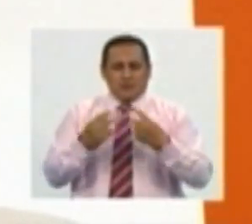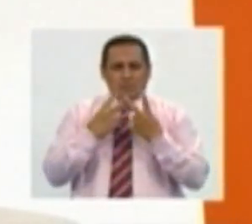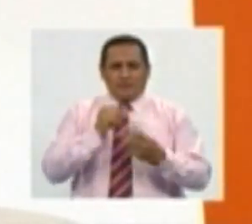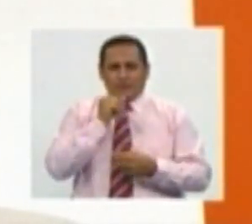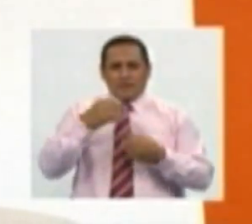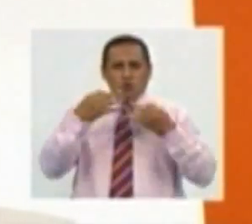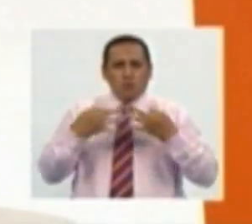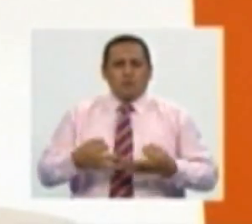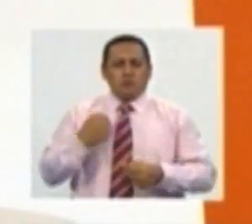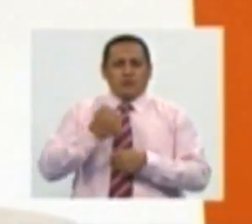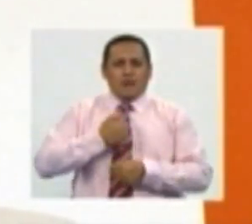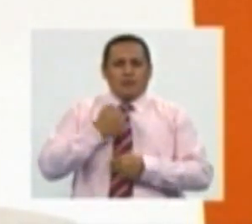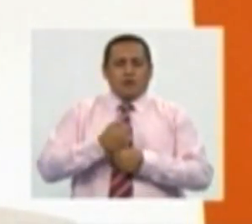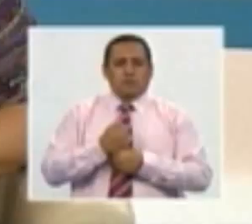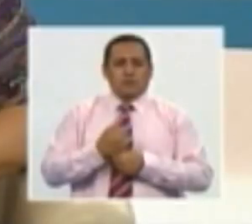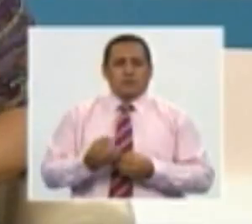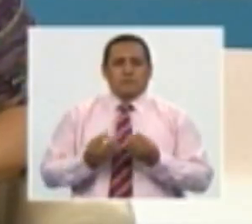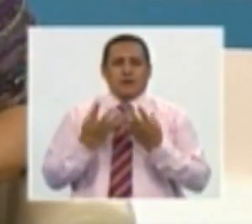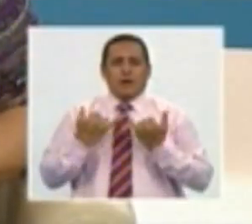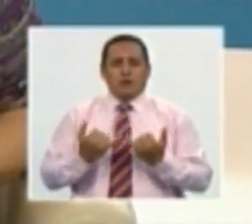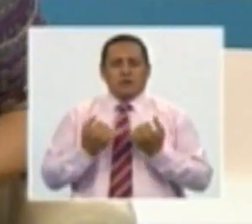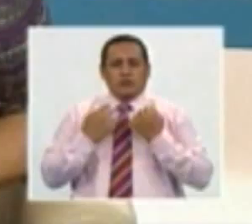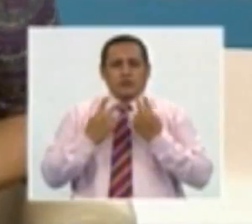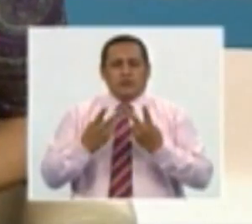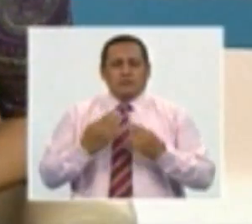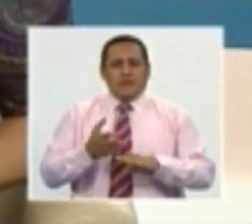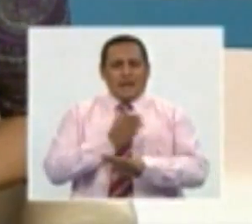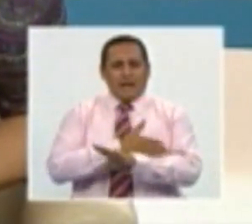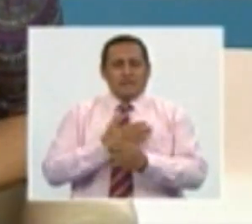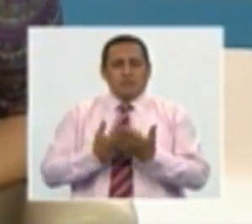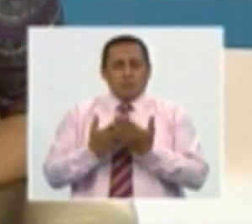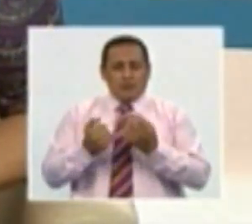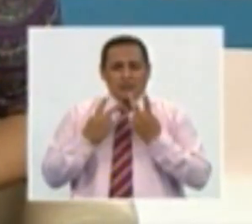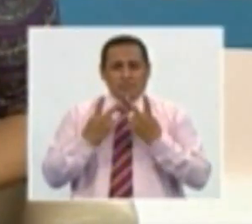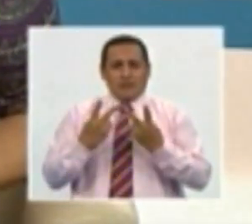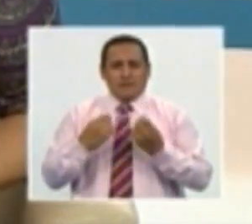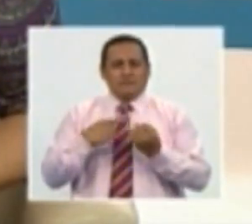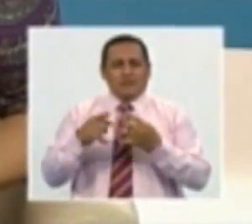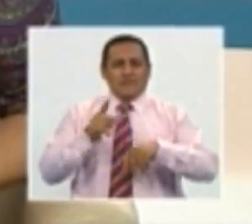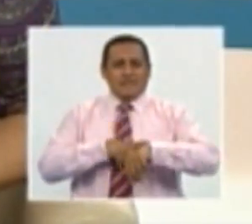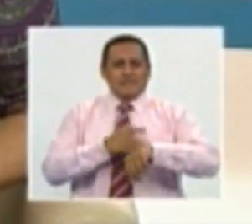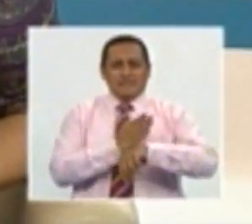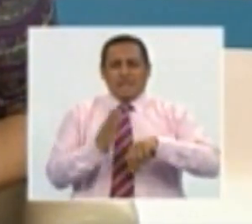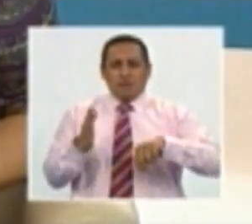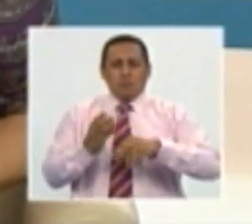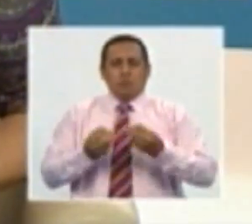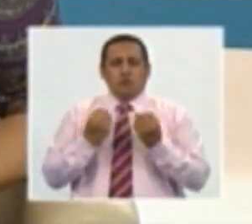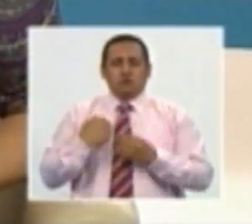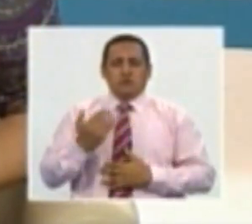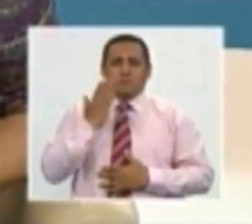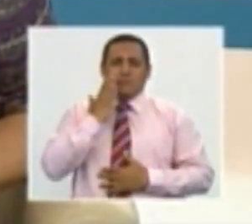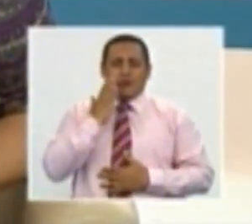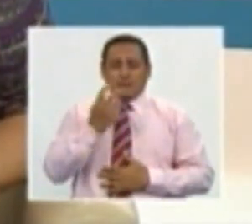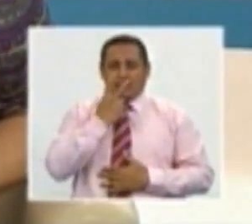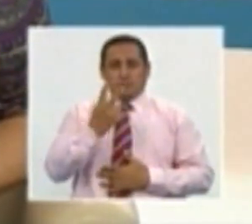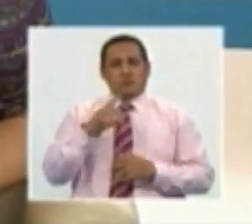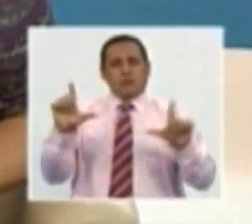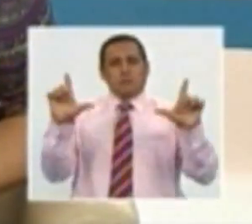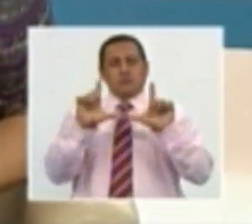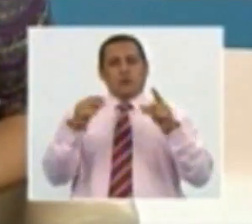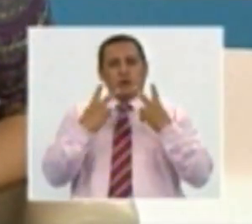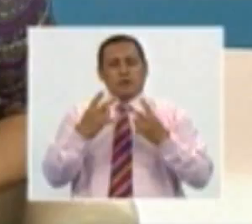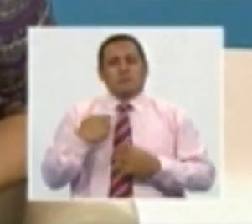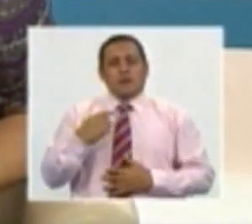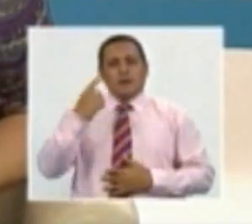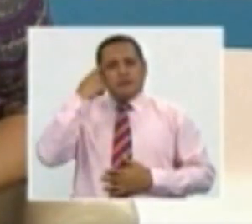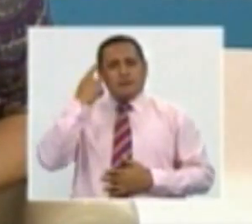por estos incumplimientos laborales. Ya claro, no, sino había que tener en claro los tiempos por si alguna madre que está viendo este programa ahora